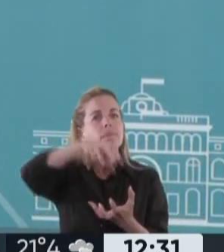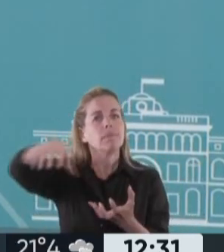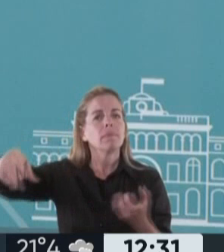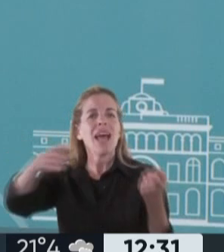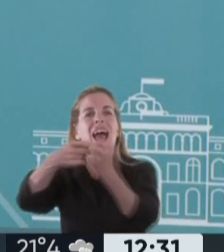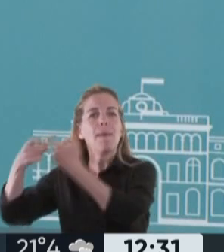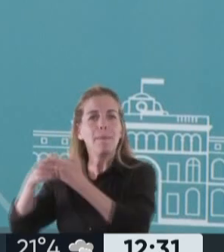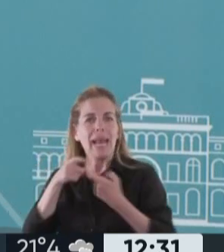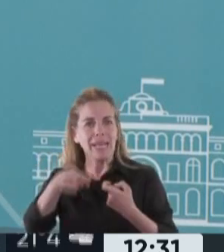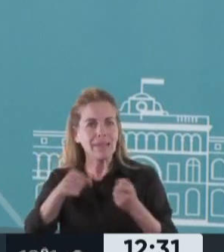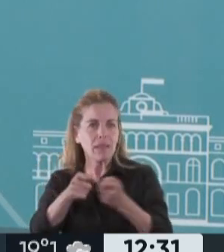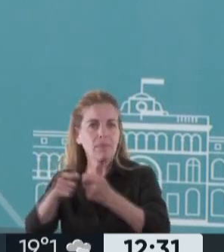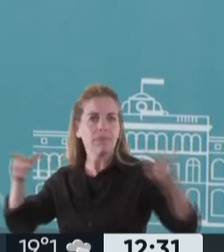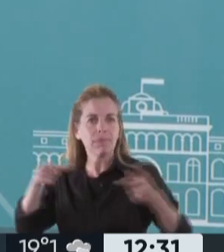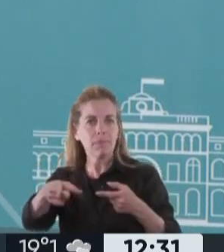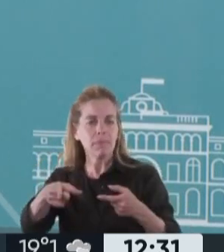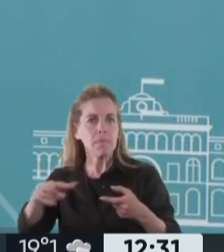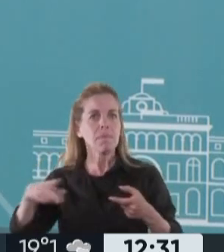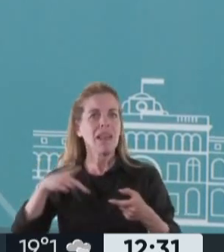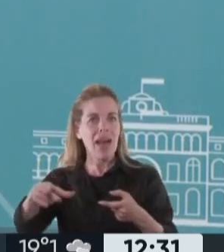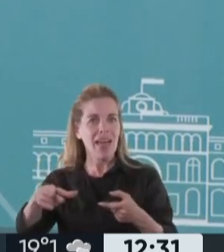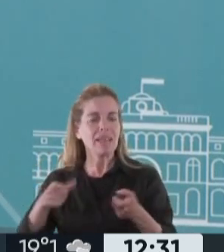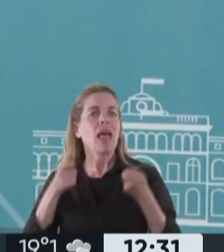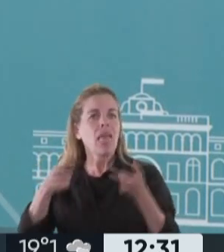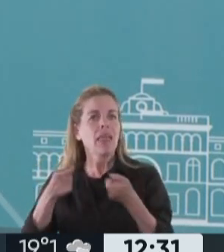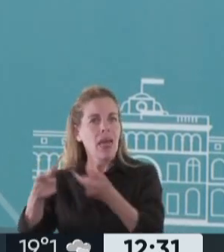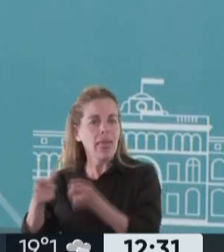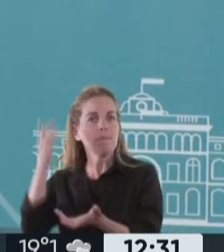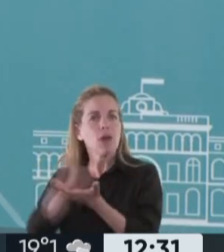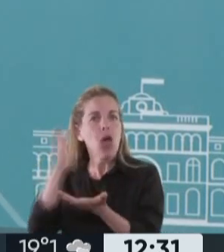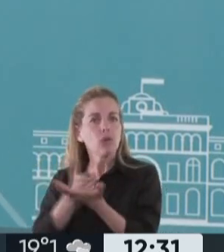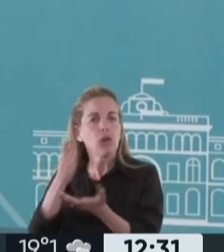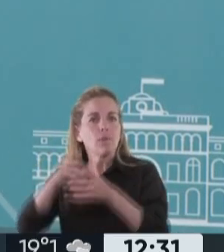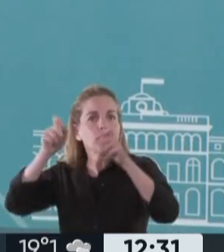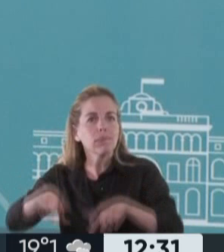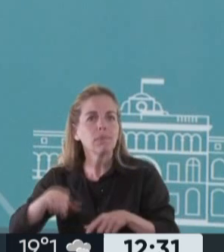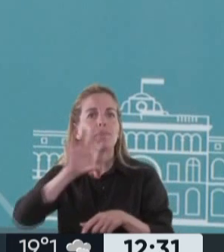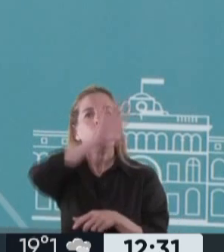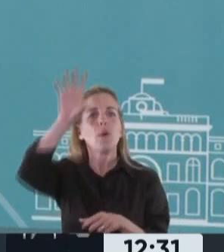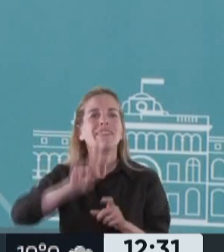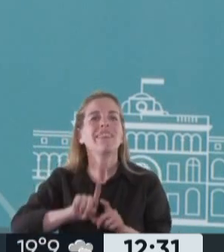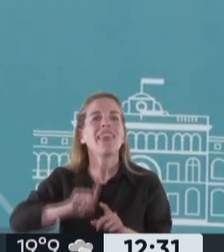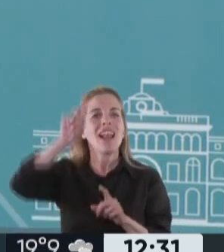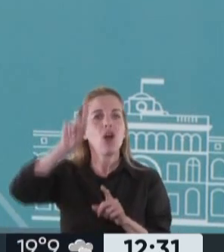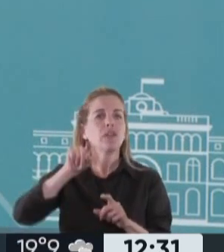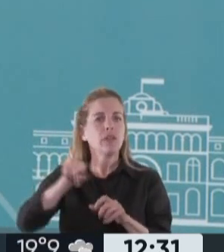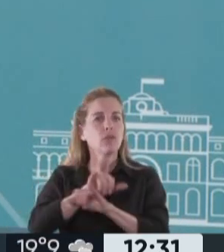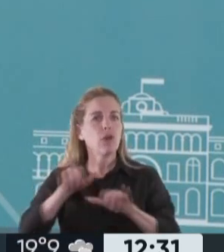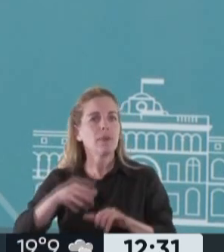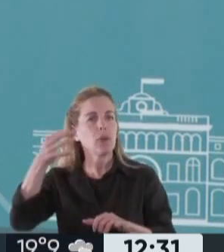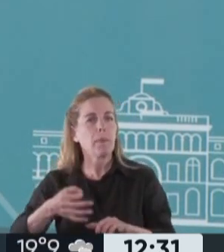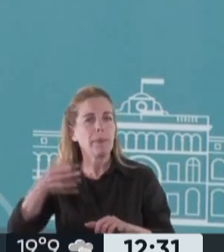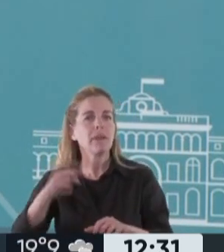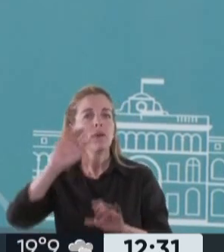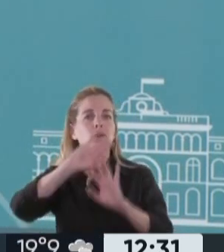están agregando valor a lo que se produce en el norte. Y esto es un dato un dato central, digamos. Ustedes saben que la